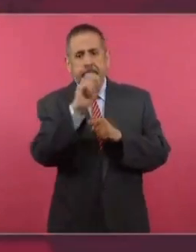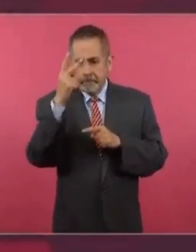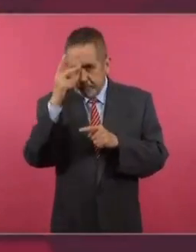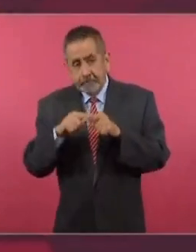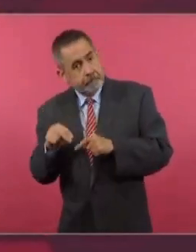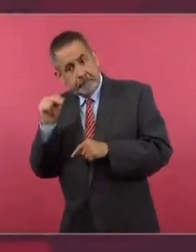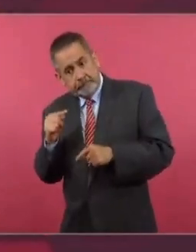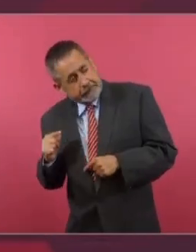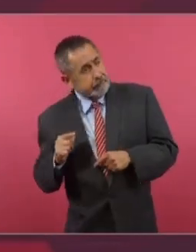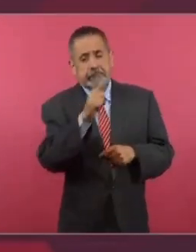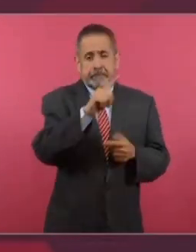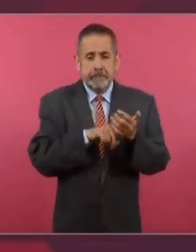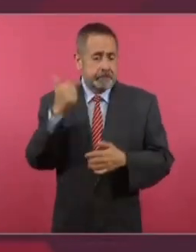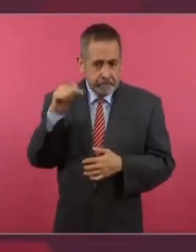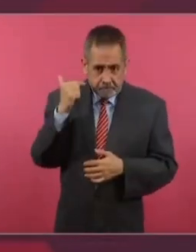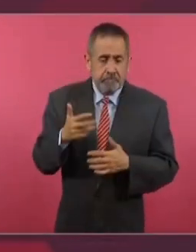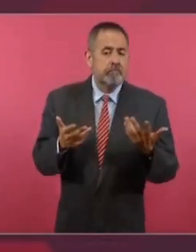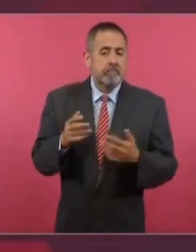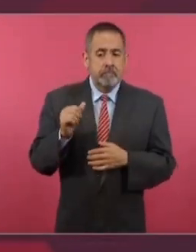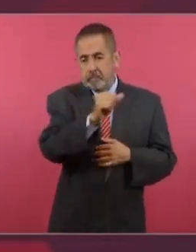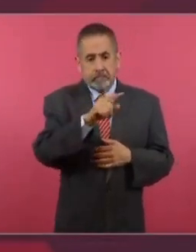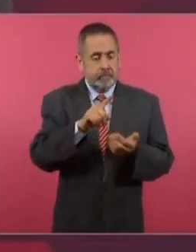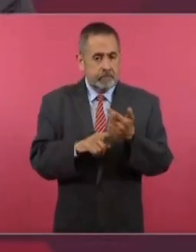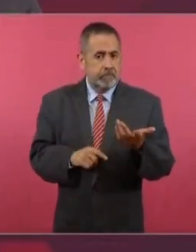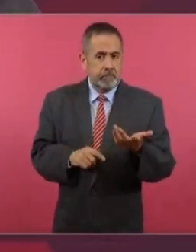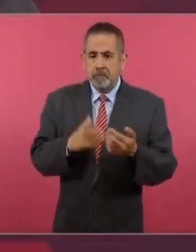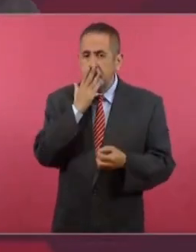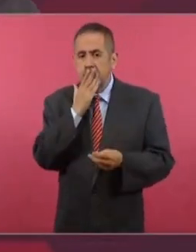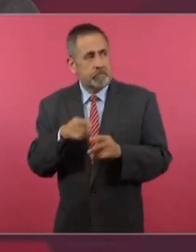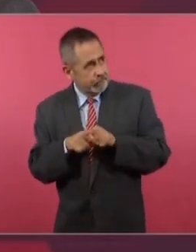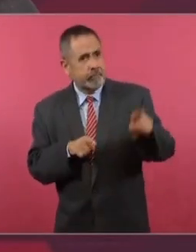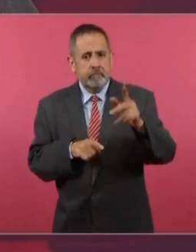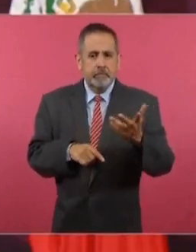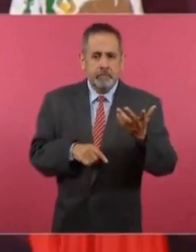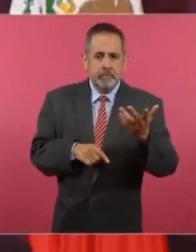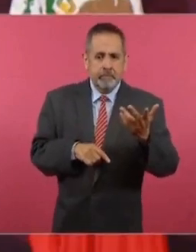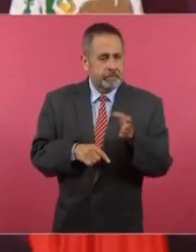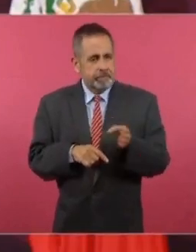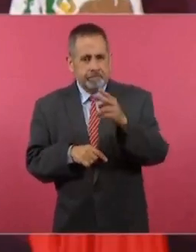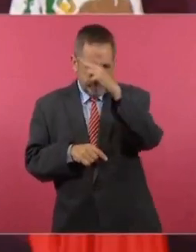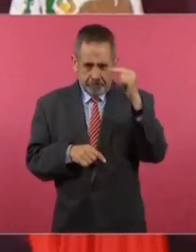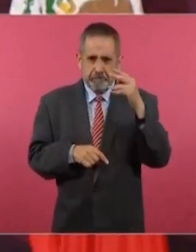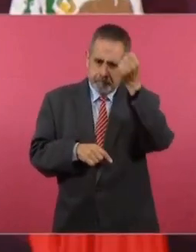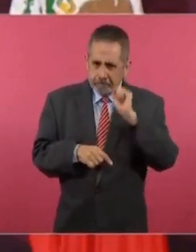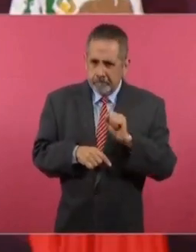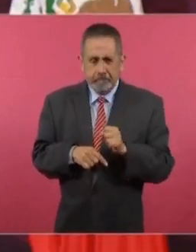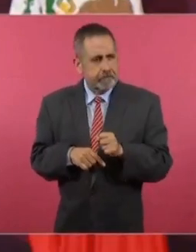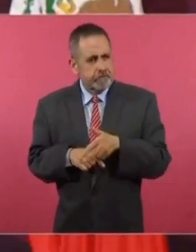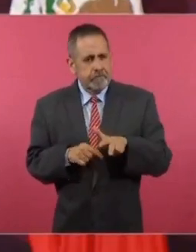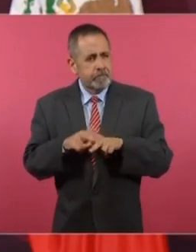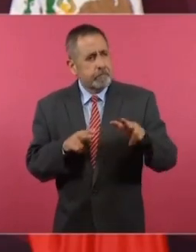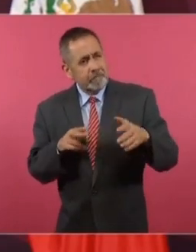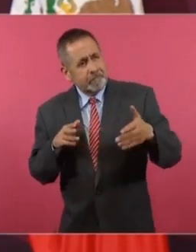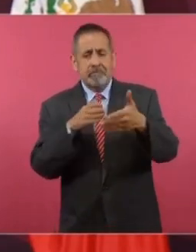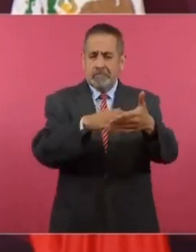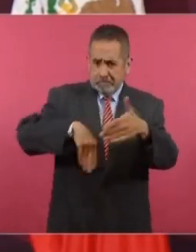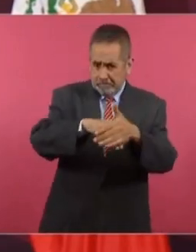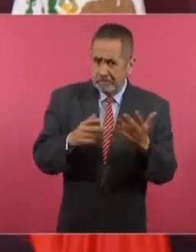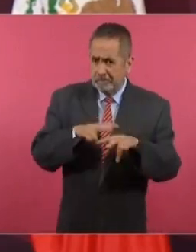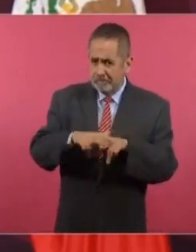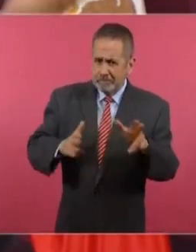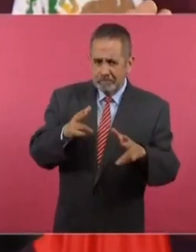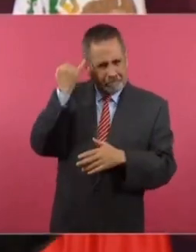San Luis y al norte a Guadalajara este Sonora pasando por Sinaloa y hasta la frontera